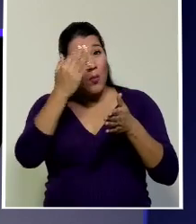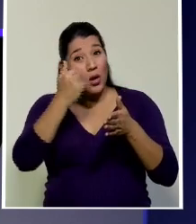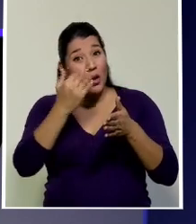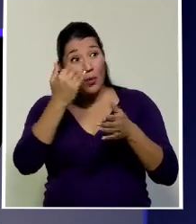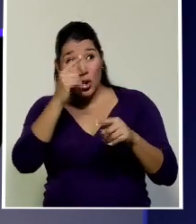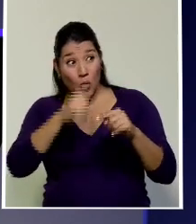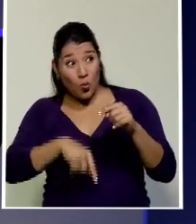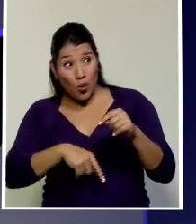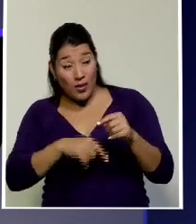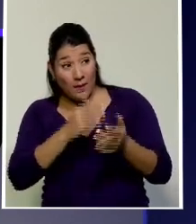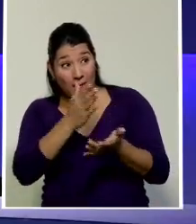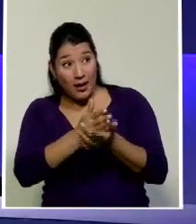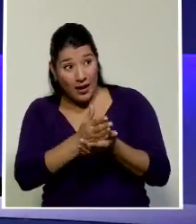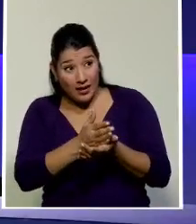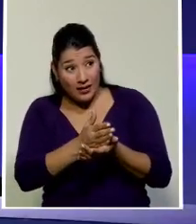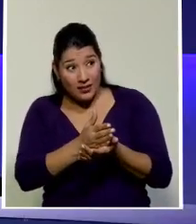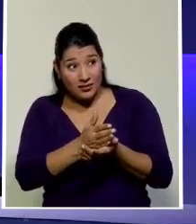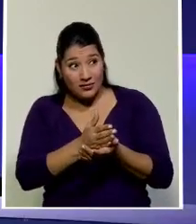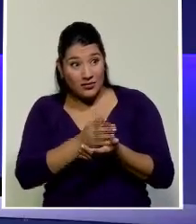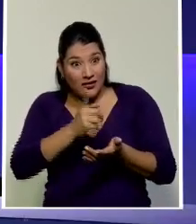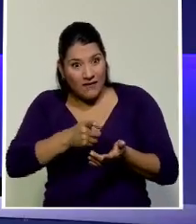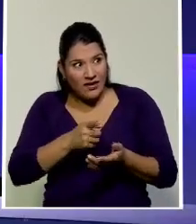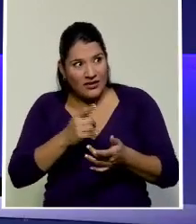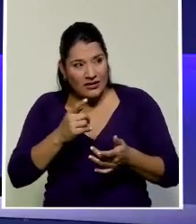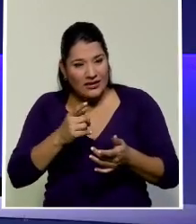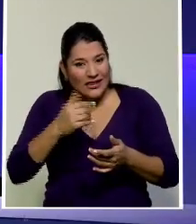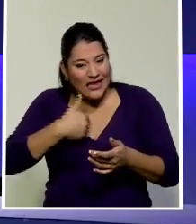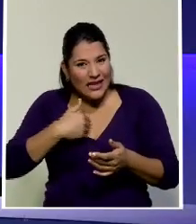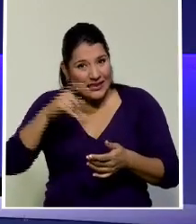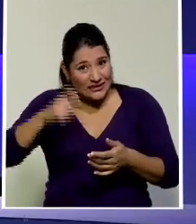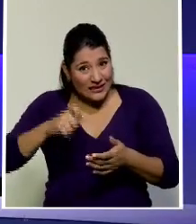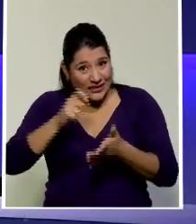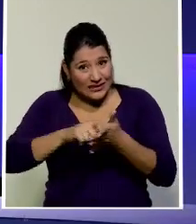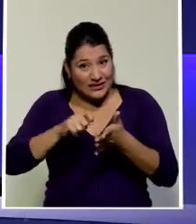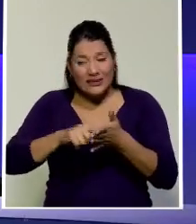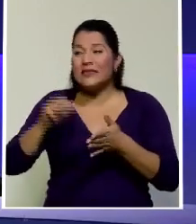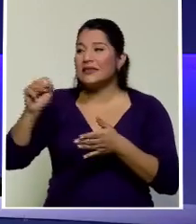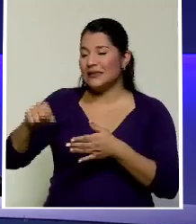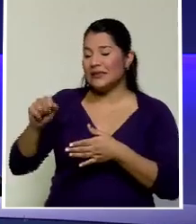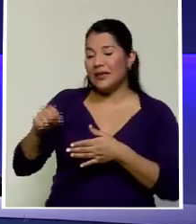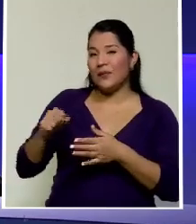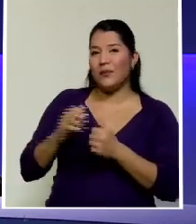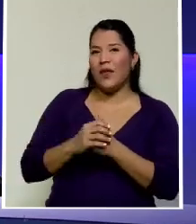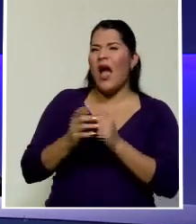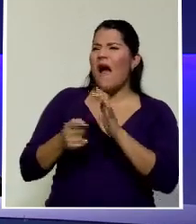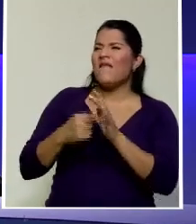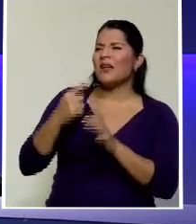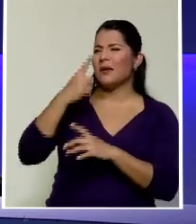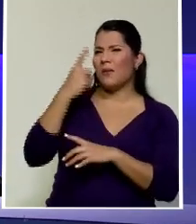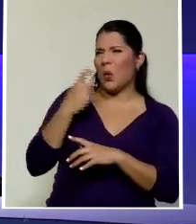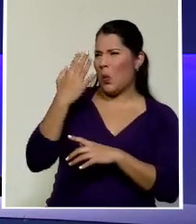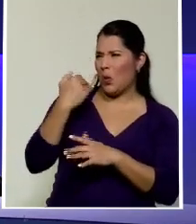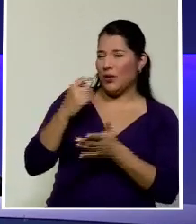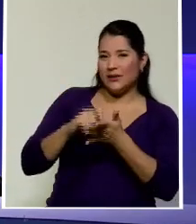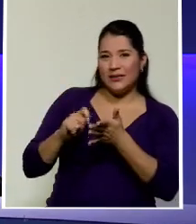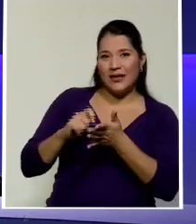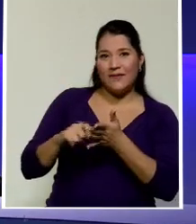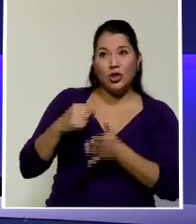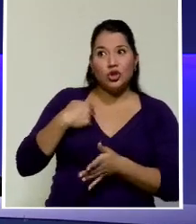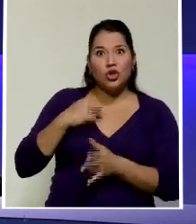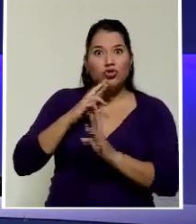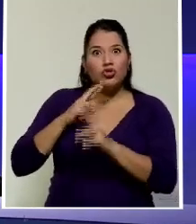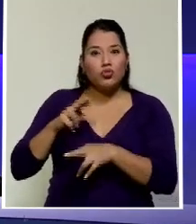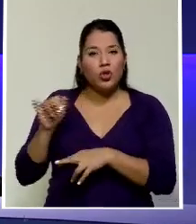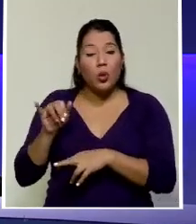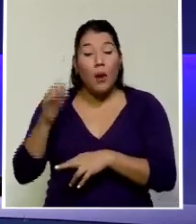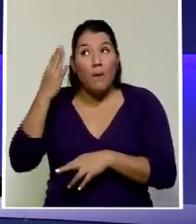hacerlo? Sí, de hecho, eso es un tema recurrente cuando le preguntan a la gente por qué escribe, y yo creo que la respuesta es siempre la misma, ¿no? Porque no